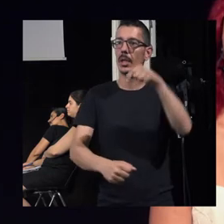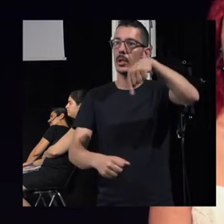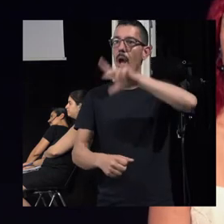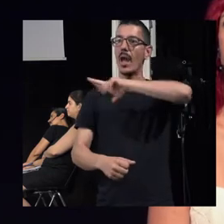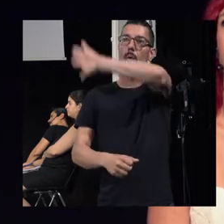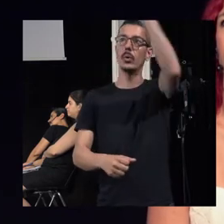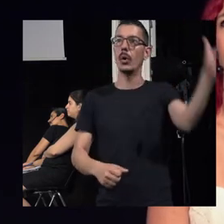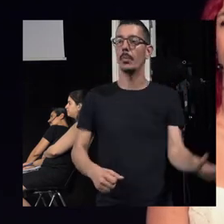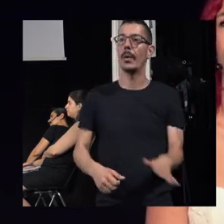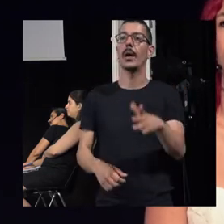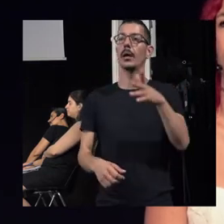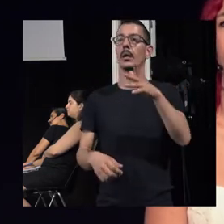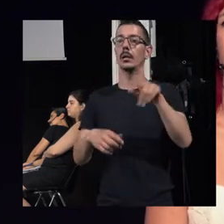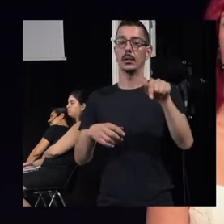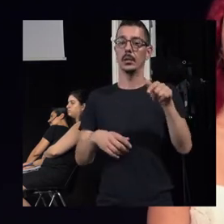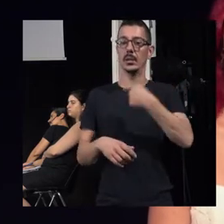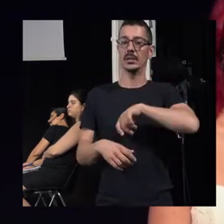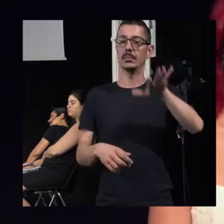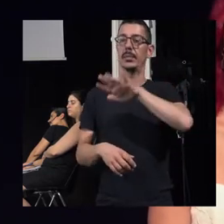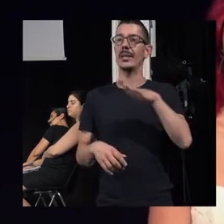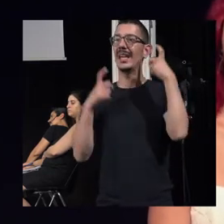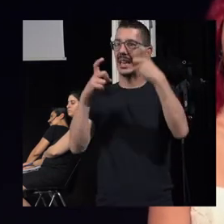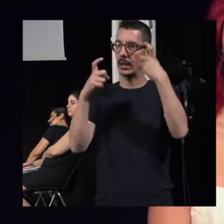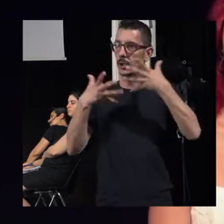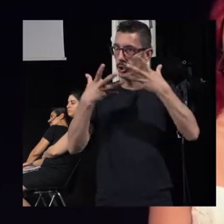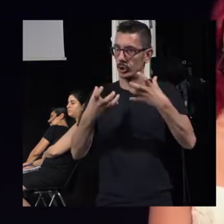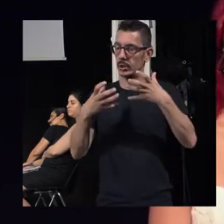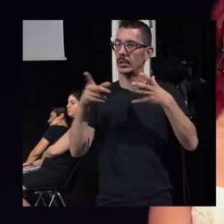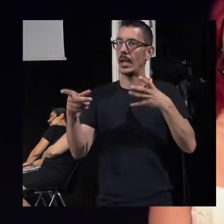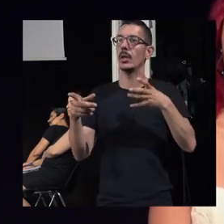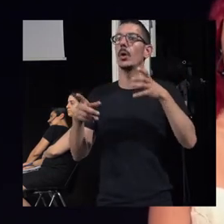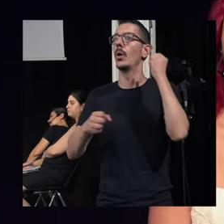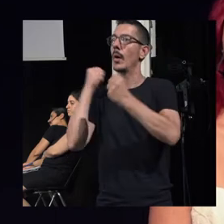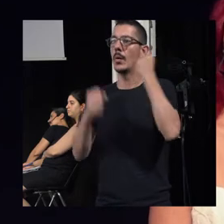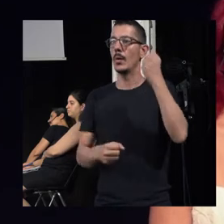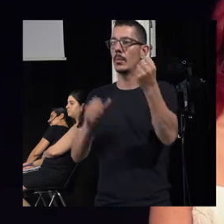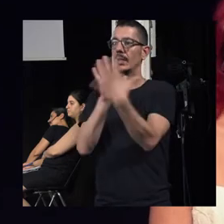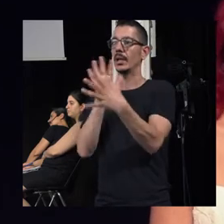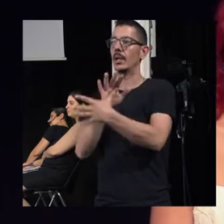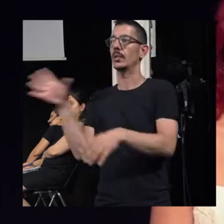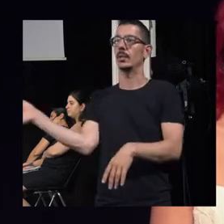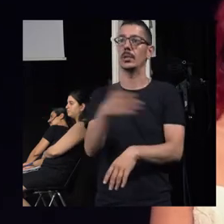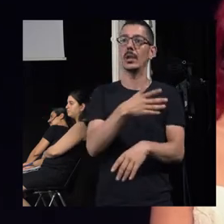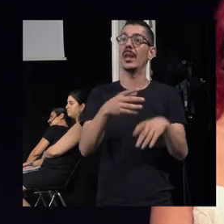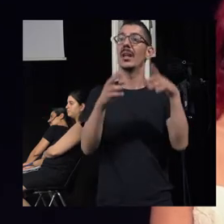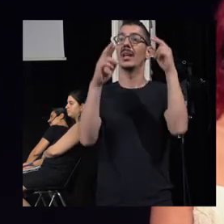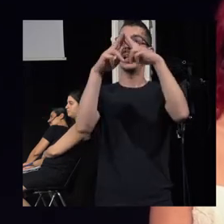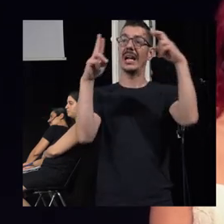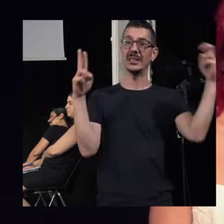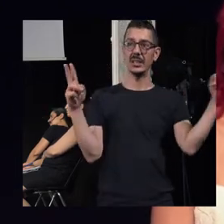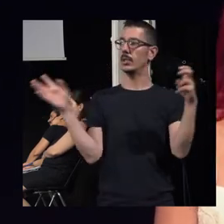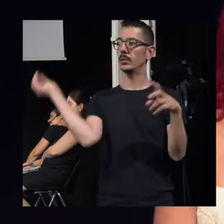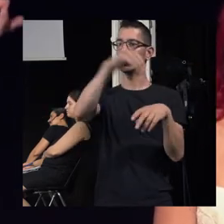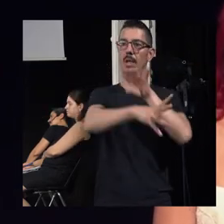gobierno español del Reino de España hizo un intento serio de exterminio, encerró a la mayoría de gitanos y gitanas en castillos para eliminar